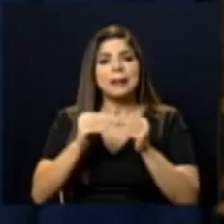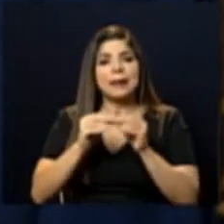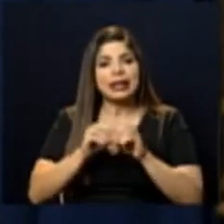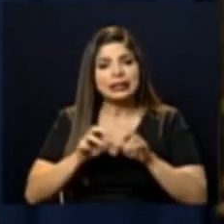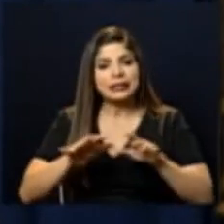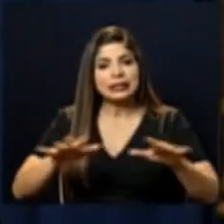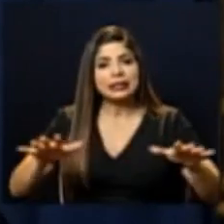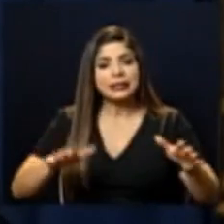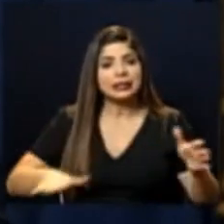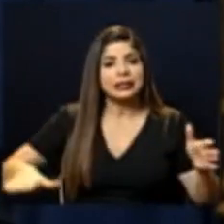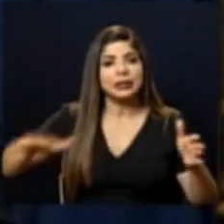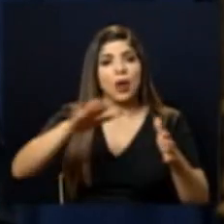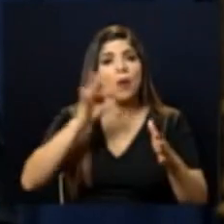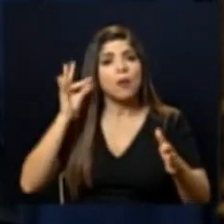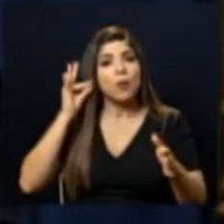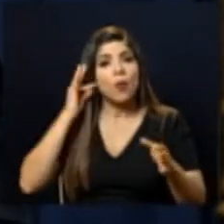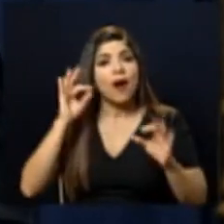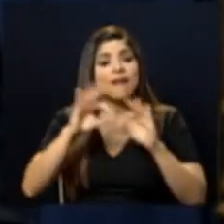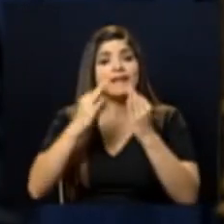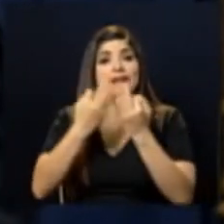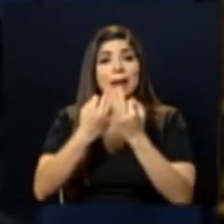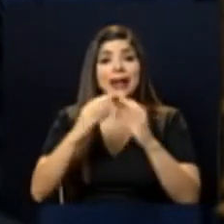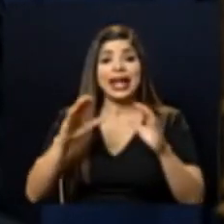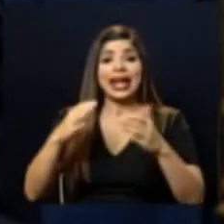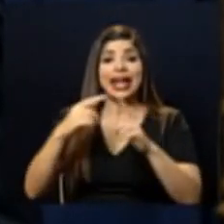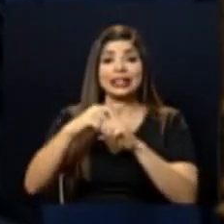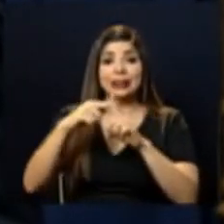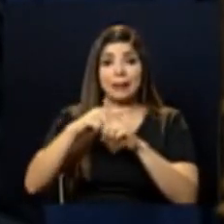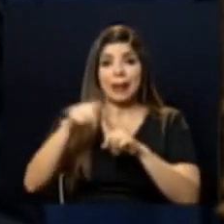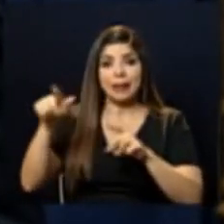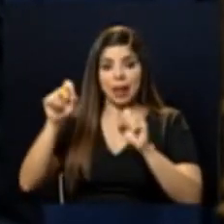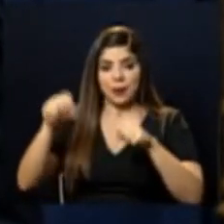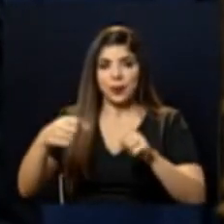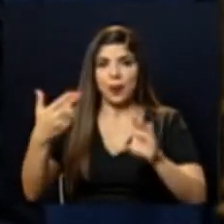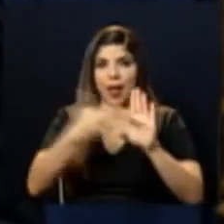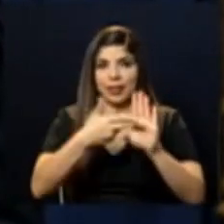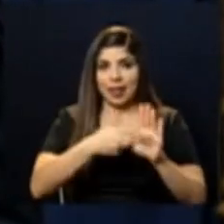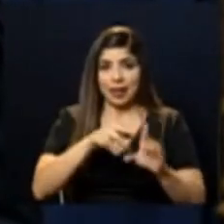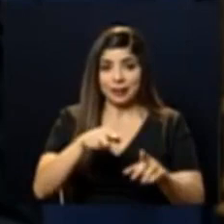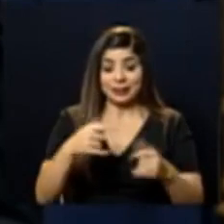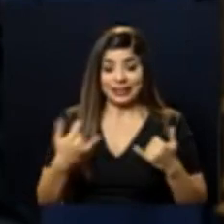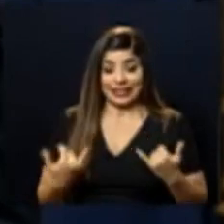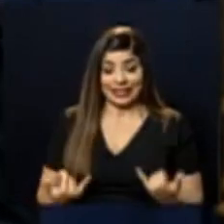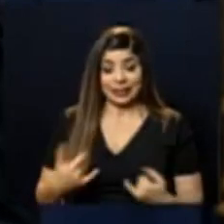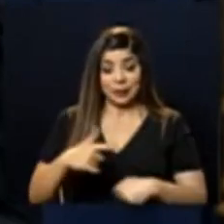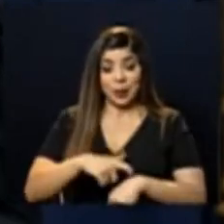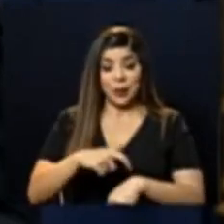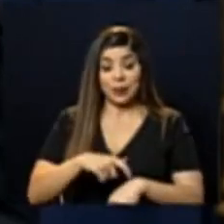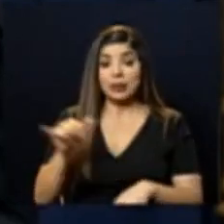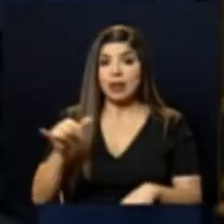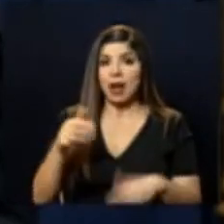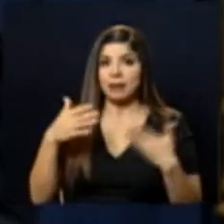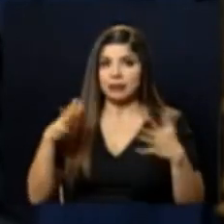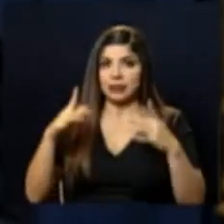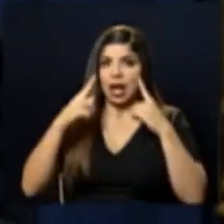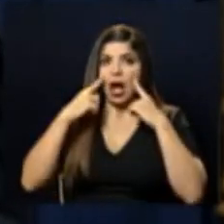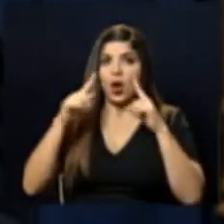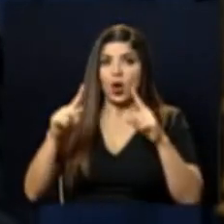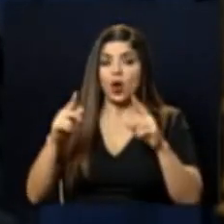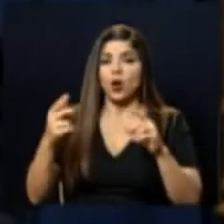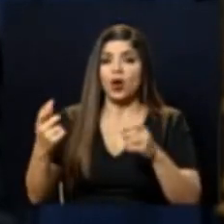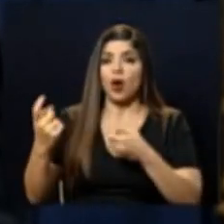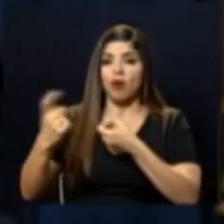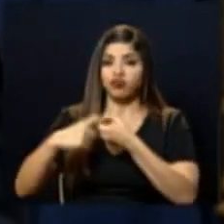a mujeres y familias de clase media. A la fecha, también se ha logrado